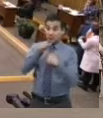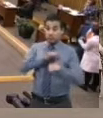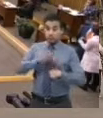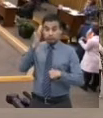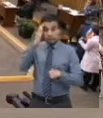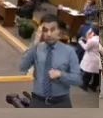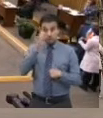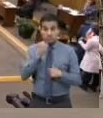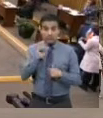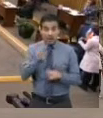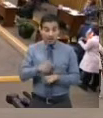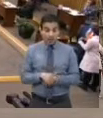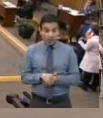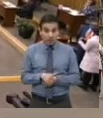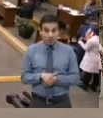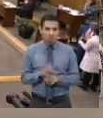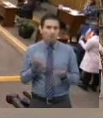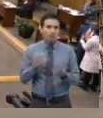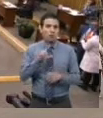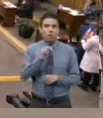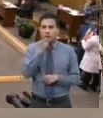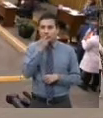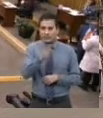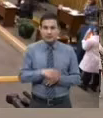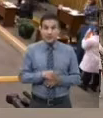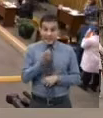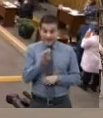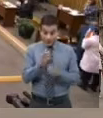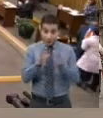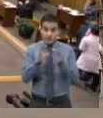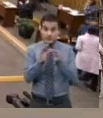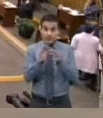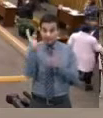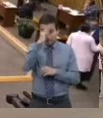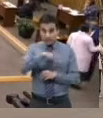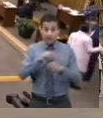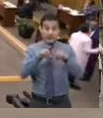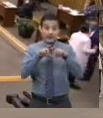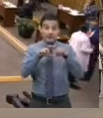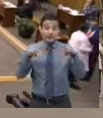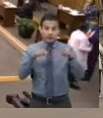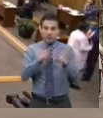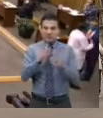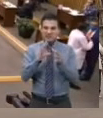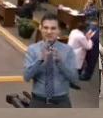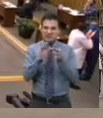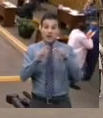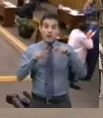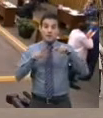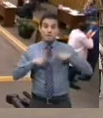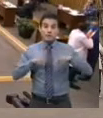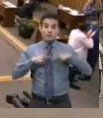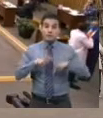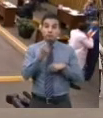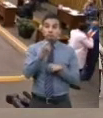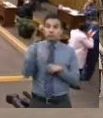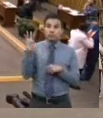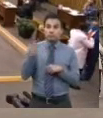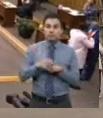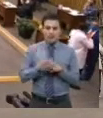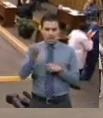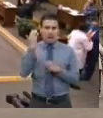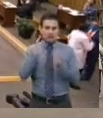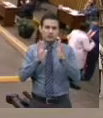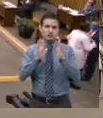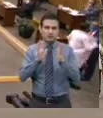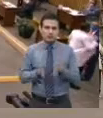en el proyecto es falso. Ahora bien, en ese mismo párrafo dice que algunos influencers ya habían trabajado en un podcast